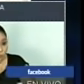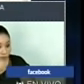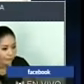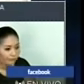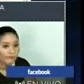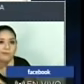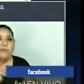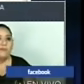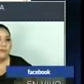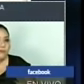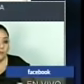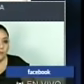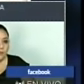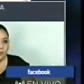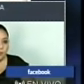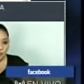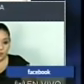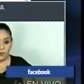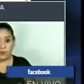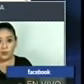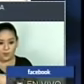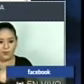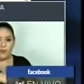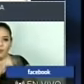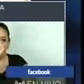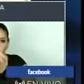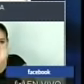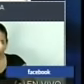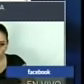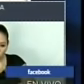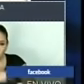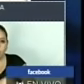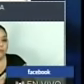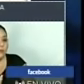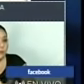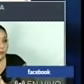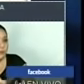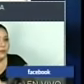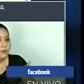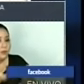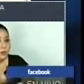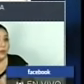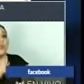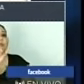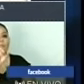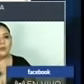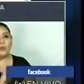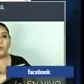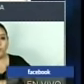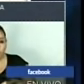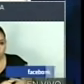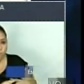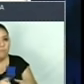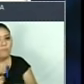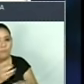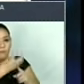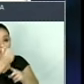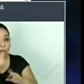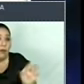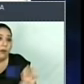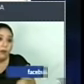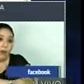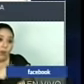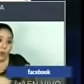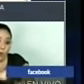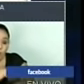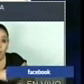van a tener dentro de la Comisión Política los diputados, y si se logra un dictamen favorable, pues será a la hora que